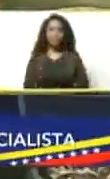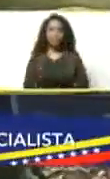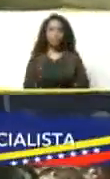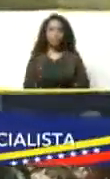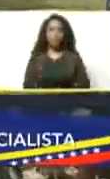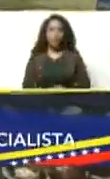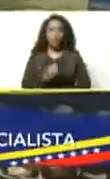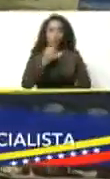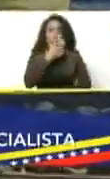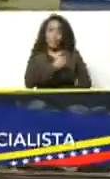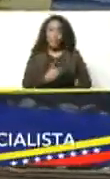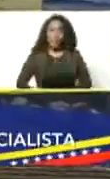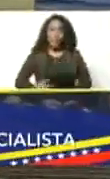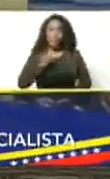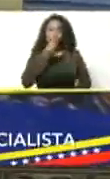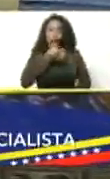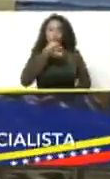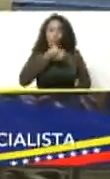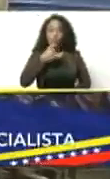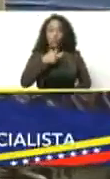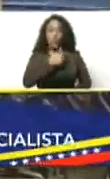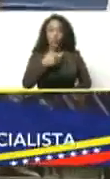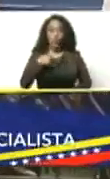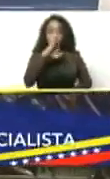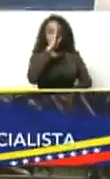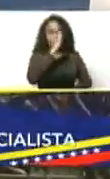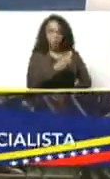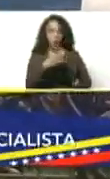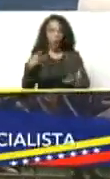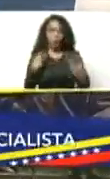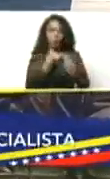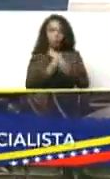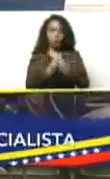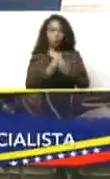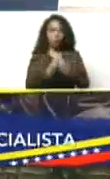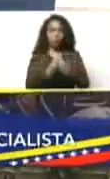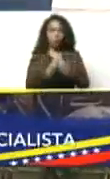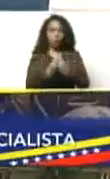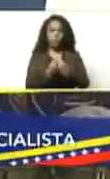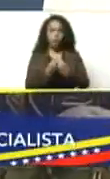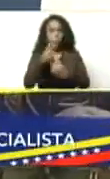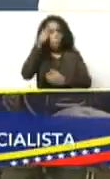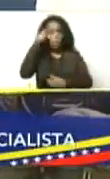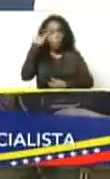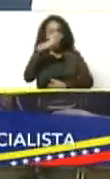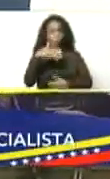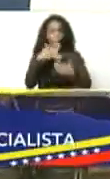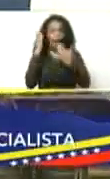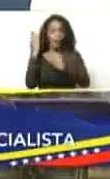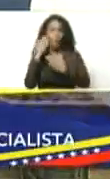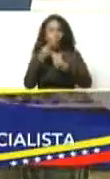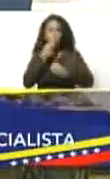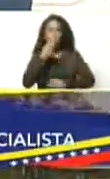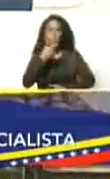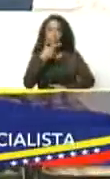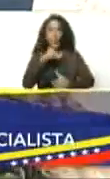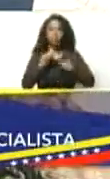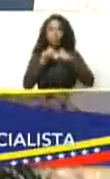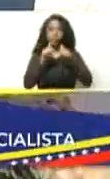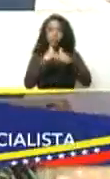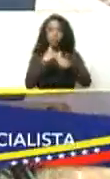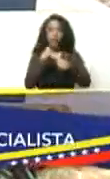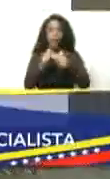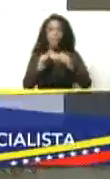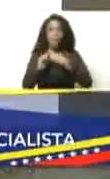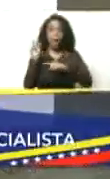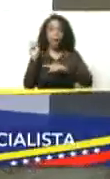Bueno, presidente, buenas tardes. Yo quisiera que directamente los compañeros de pueblo a pueblo, esta hermosa iniciativa que surgió